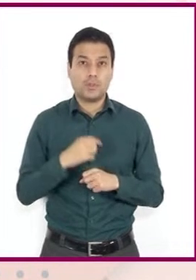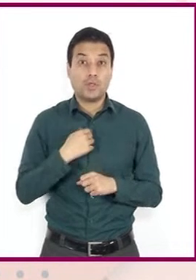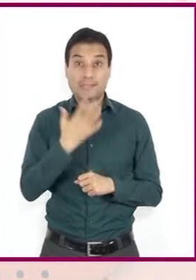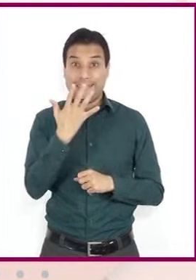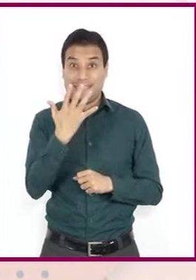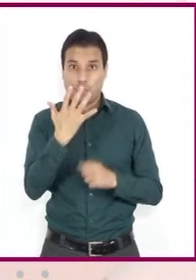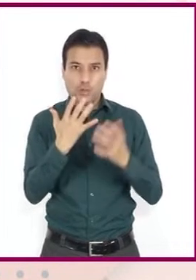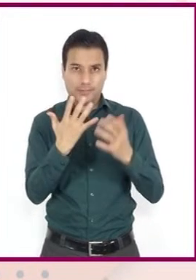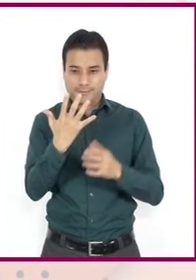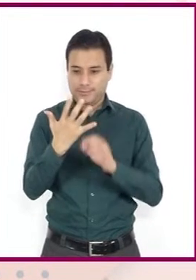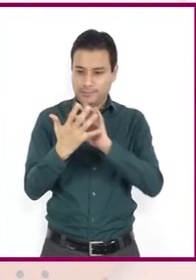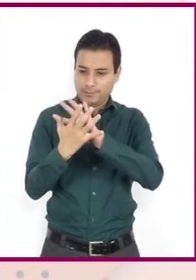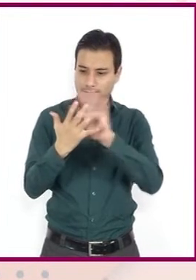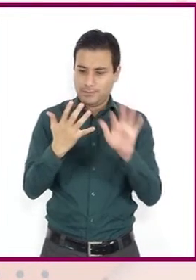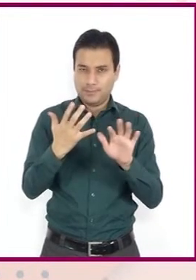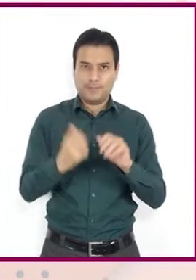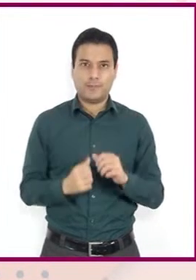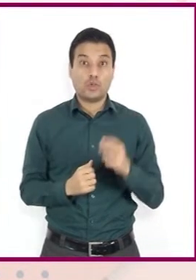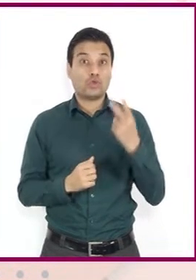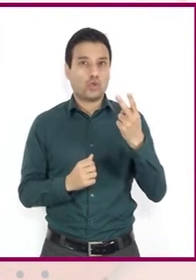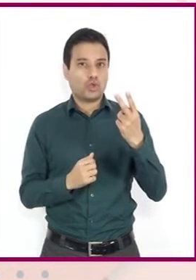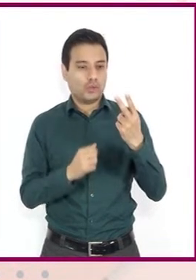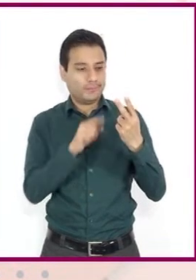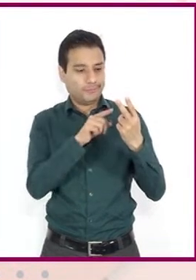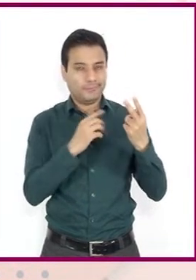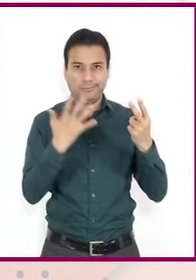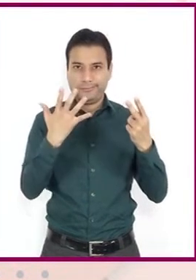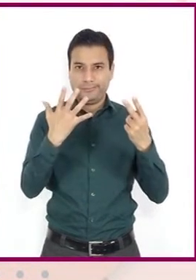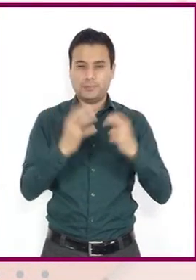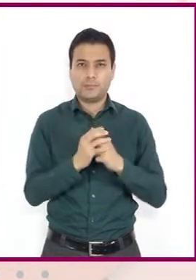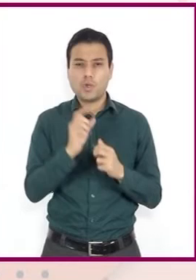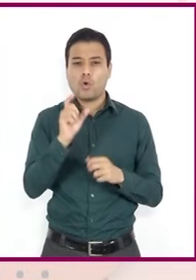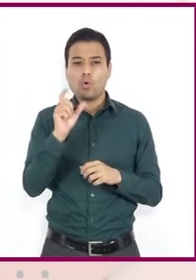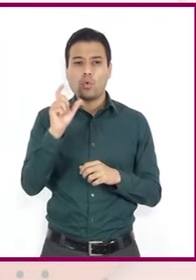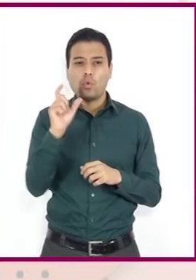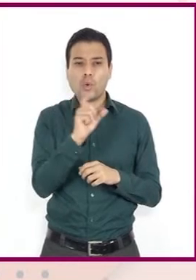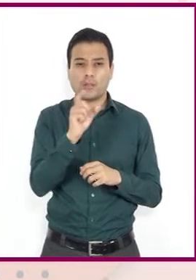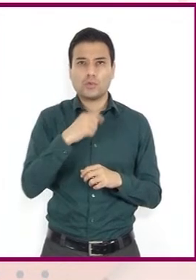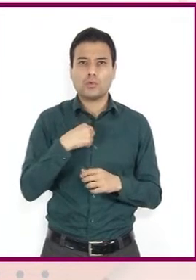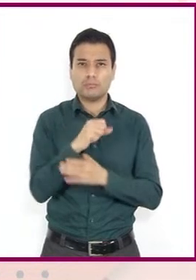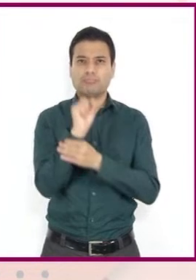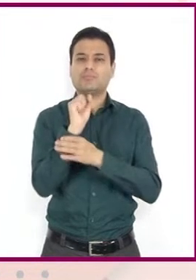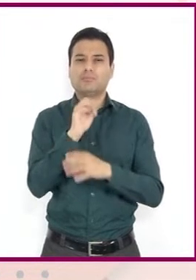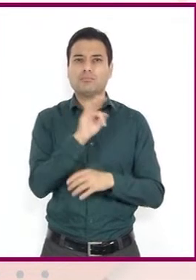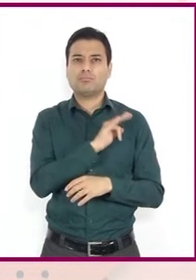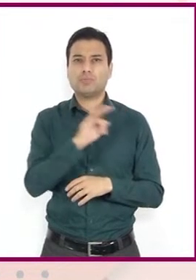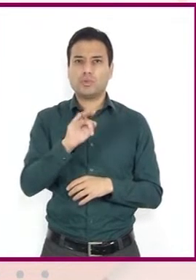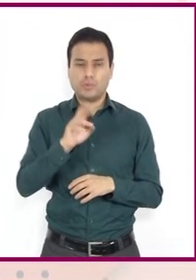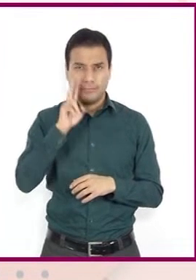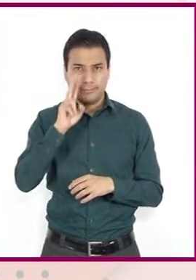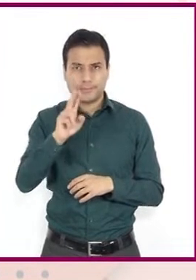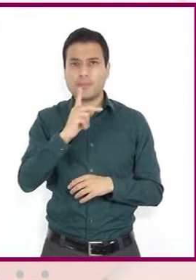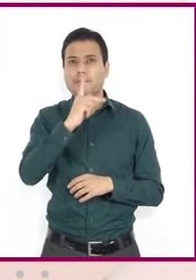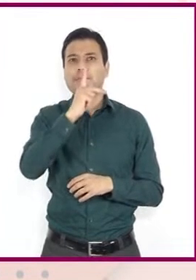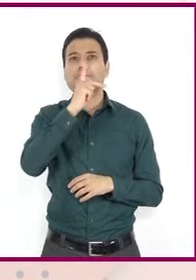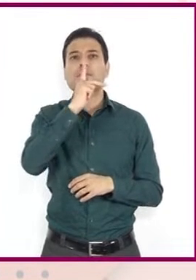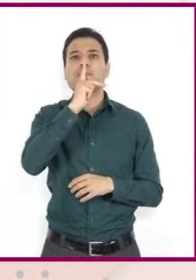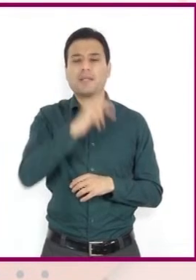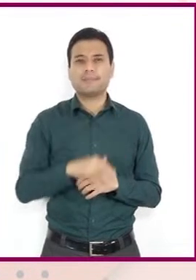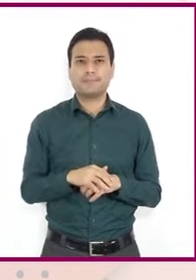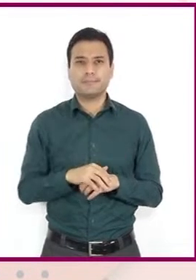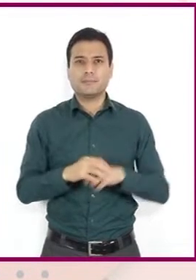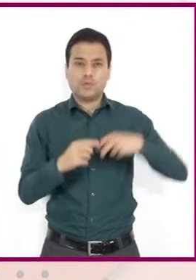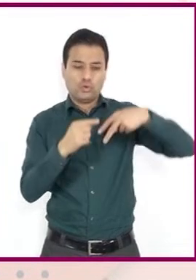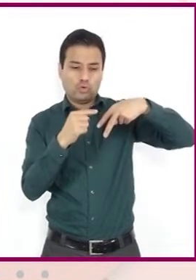de la mano derecha y 2 de la izquierda. Y cuando me yergo puedo mirar de frente las rodillas de mi padre. Más